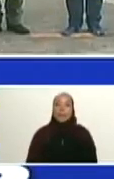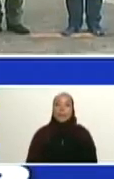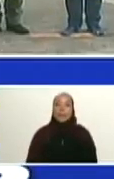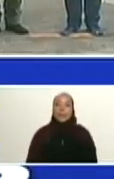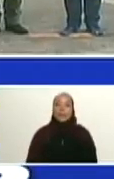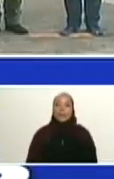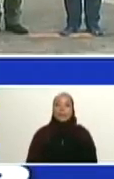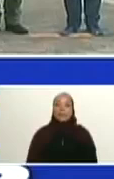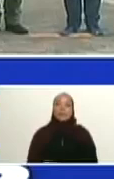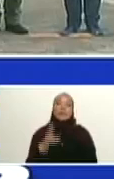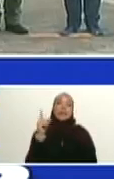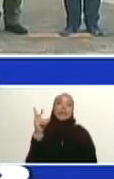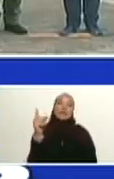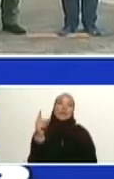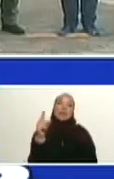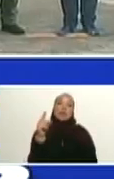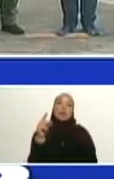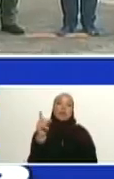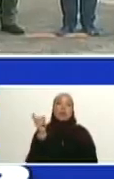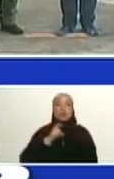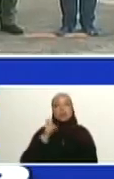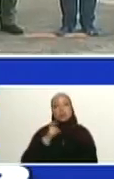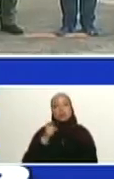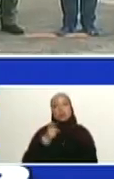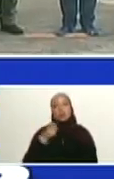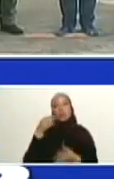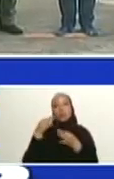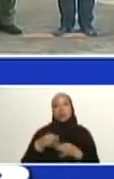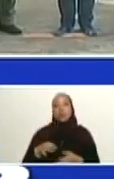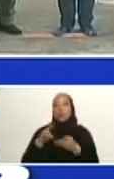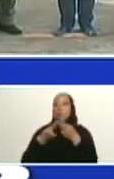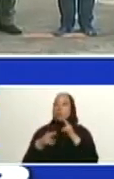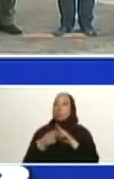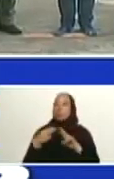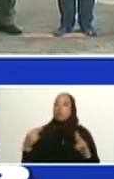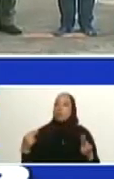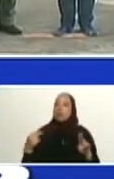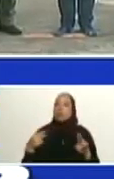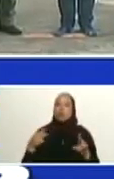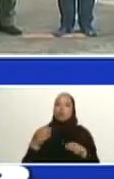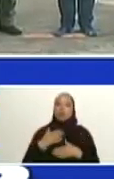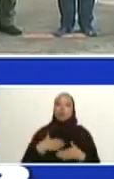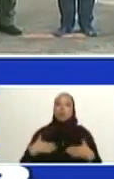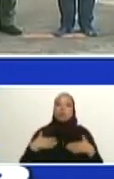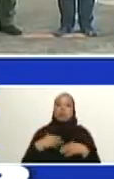El tercer consenso, la necesidad de consolidar la paz, la